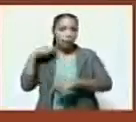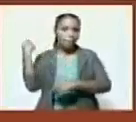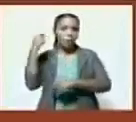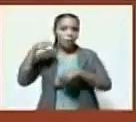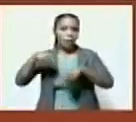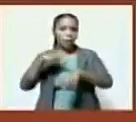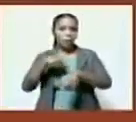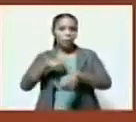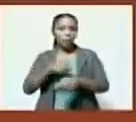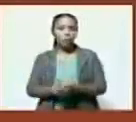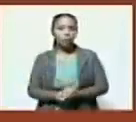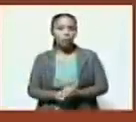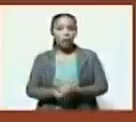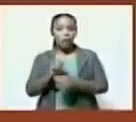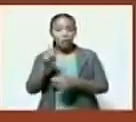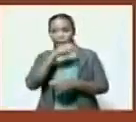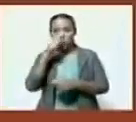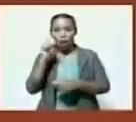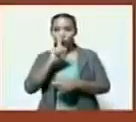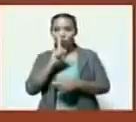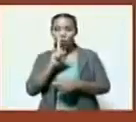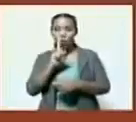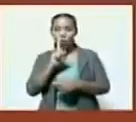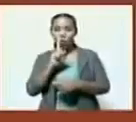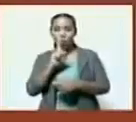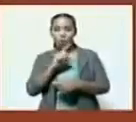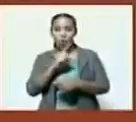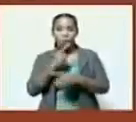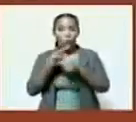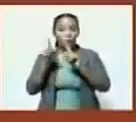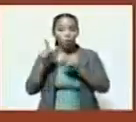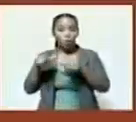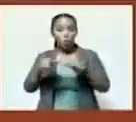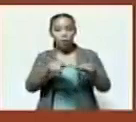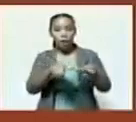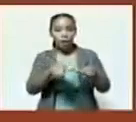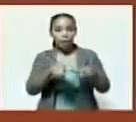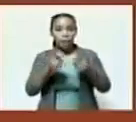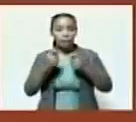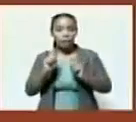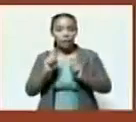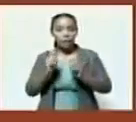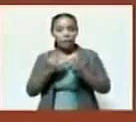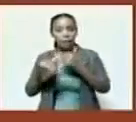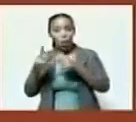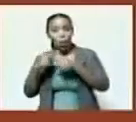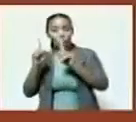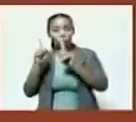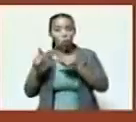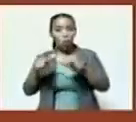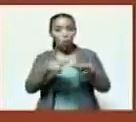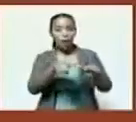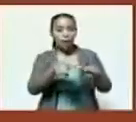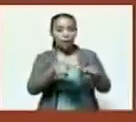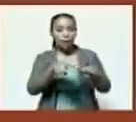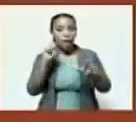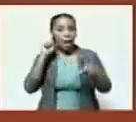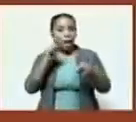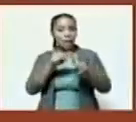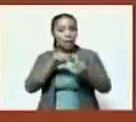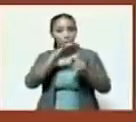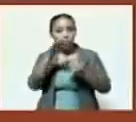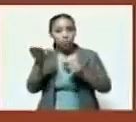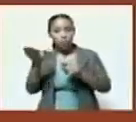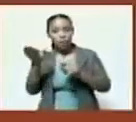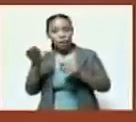momento, esa droga no permee a otros espacios y pretenda salir por otras costas, hacia el Atlántico y hacia